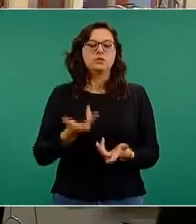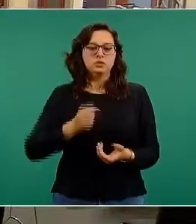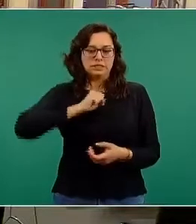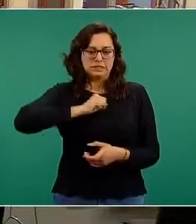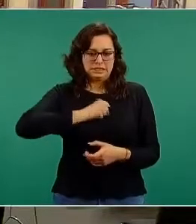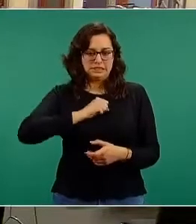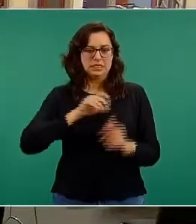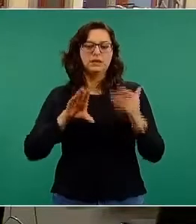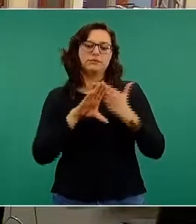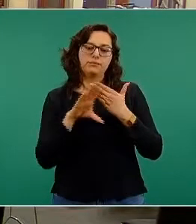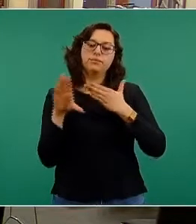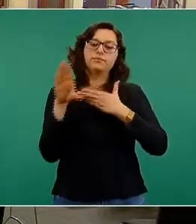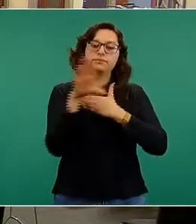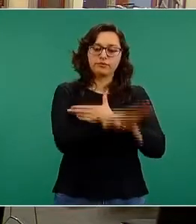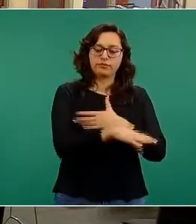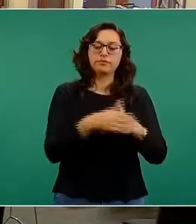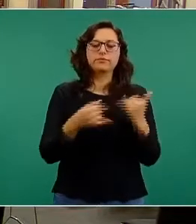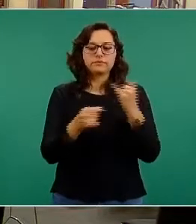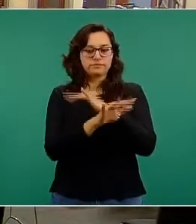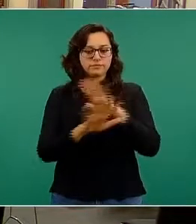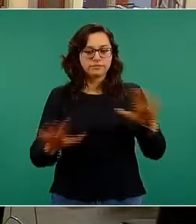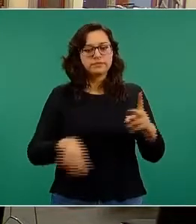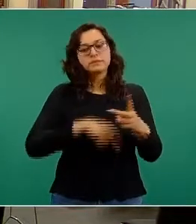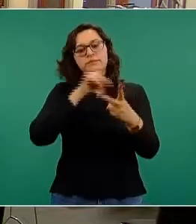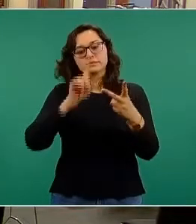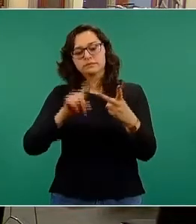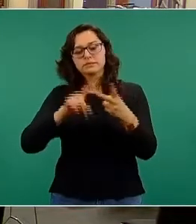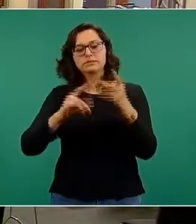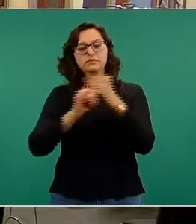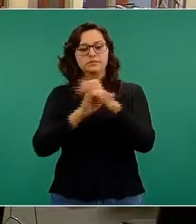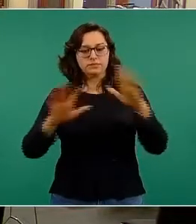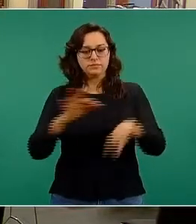el informe de vacunación. Doctora, por favor. Gracias.